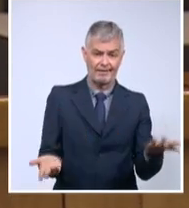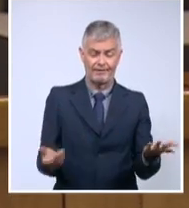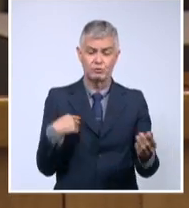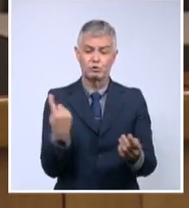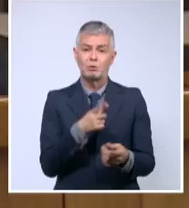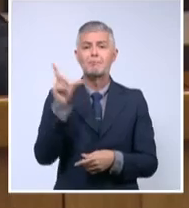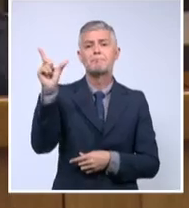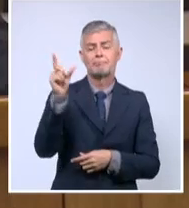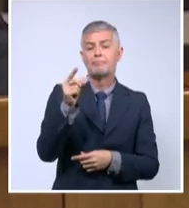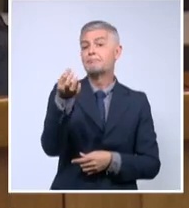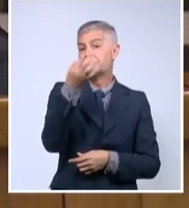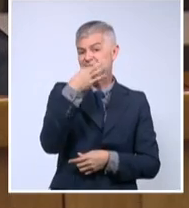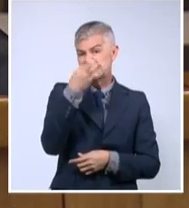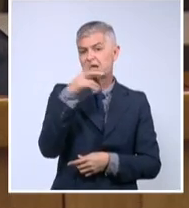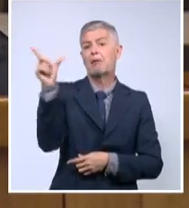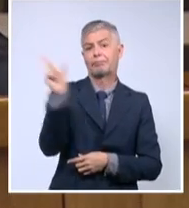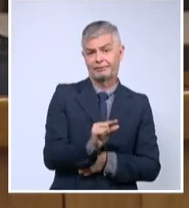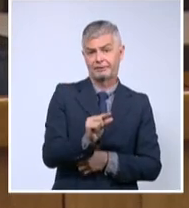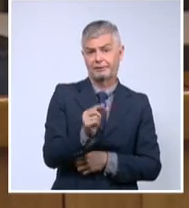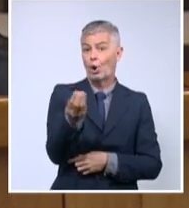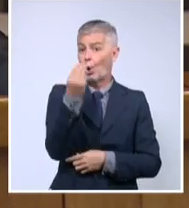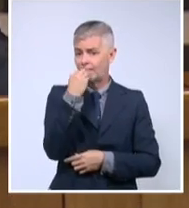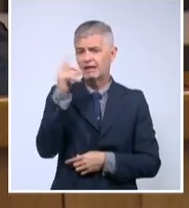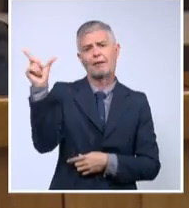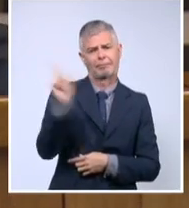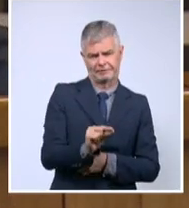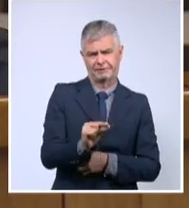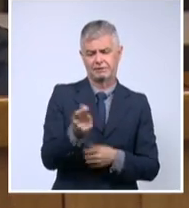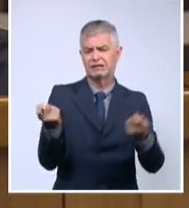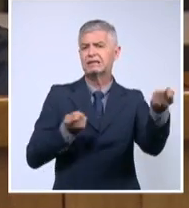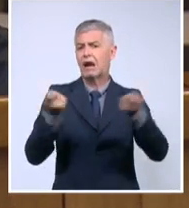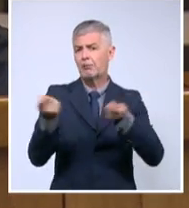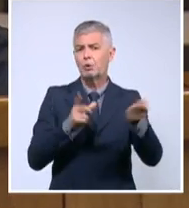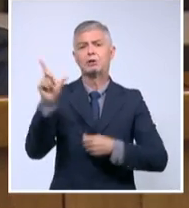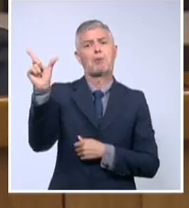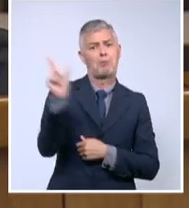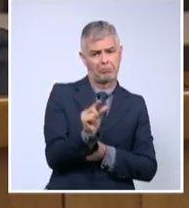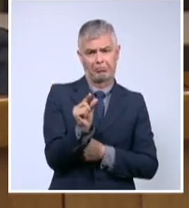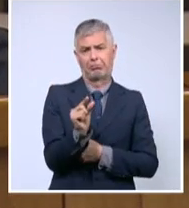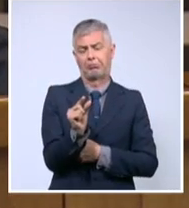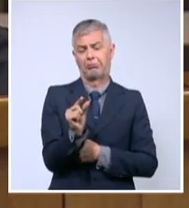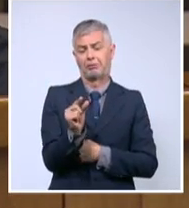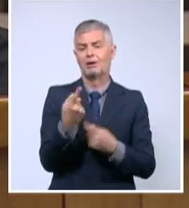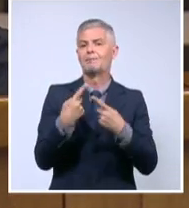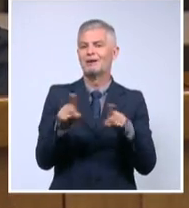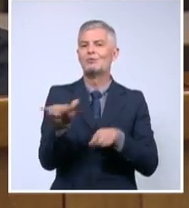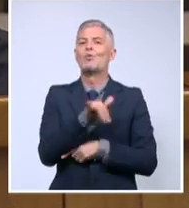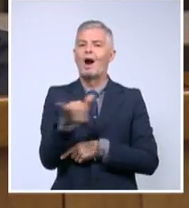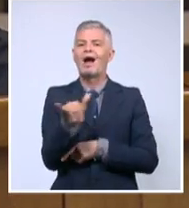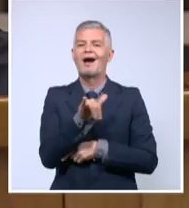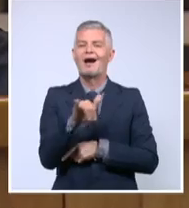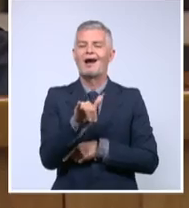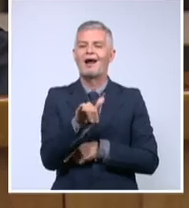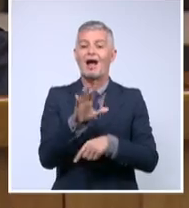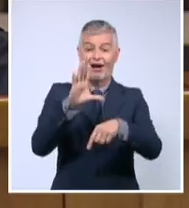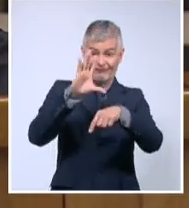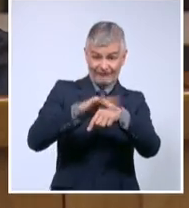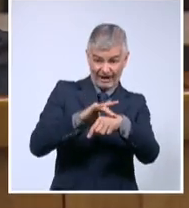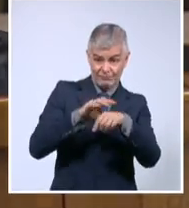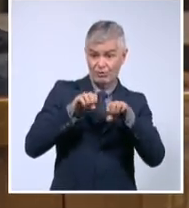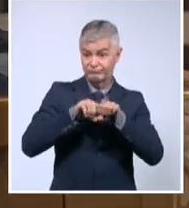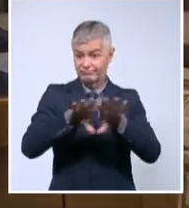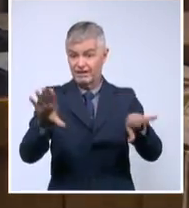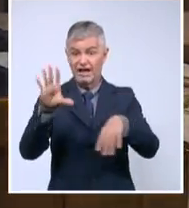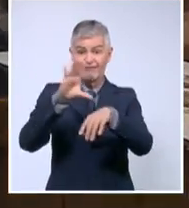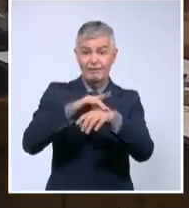medicinas, menos comida, menos transporte, pero también menos contagios, menos enfermos y menos